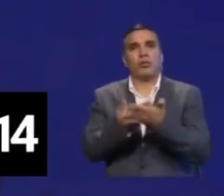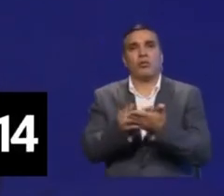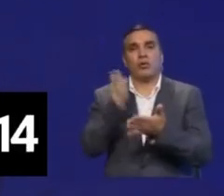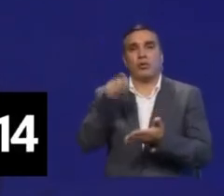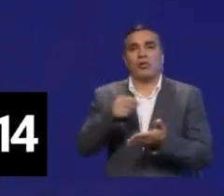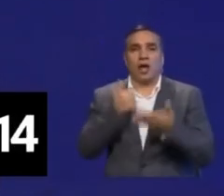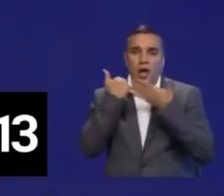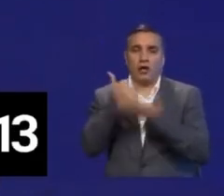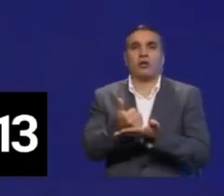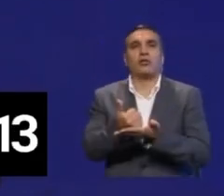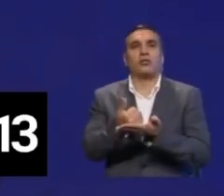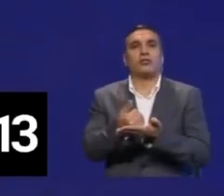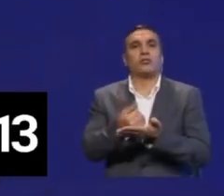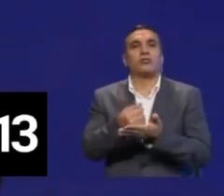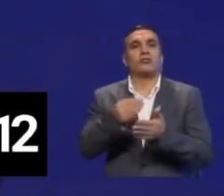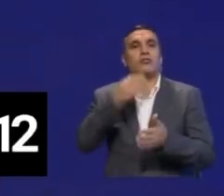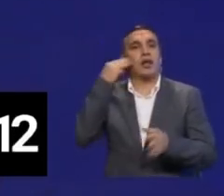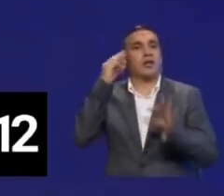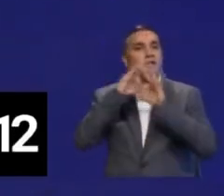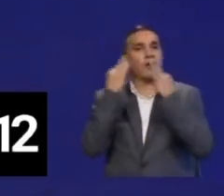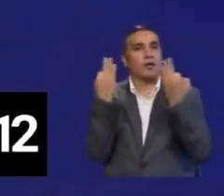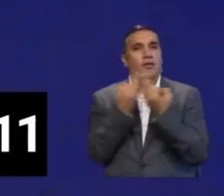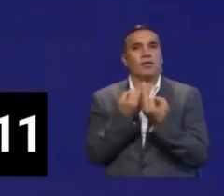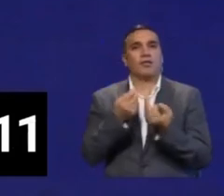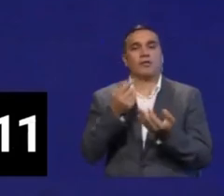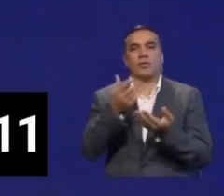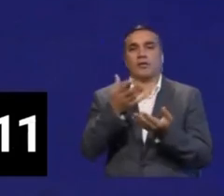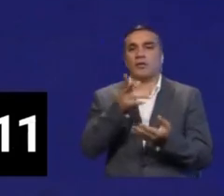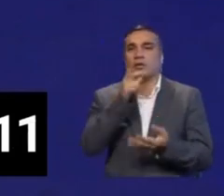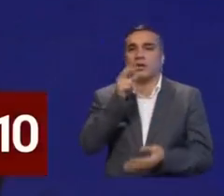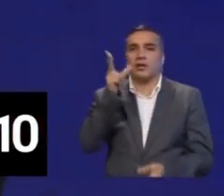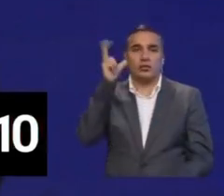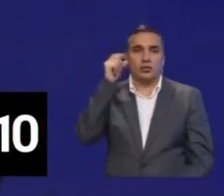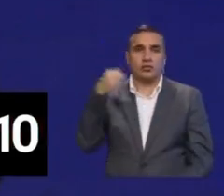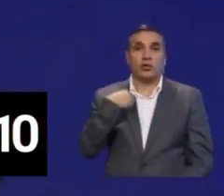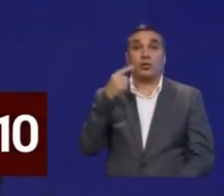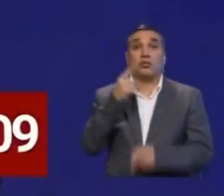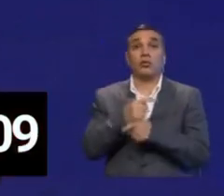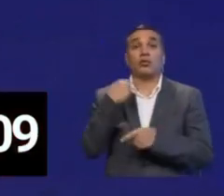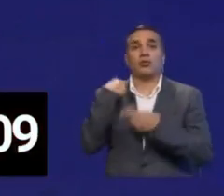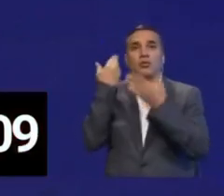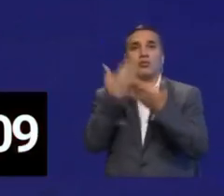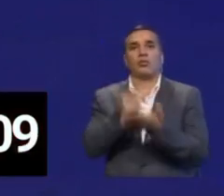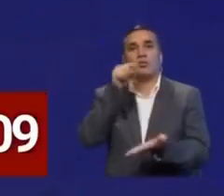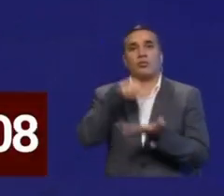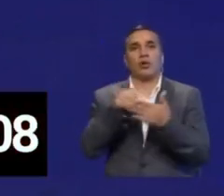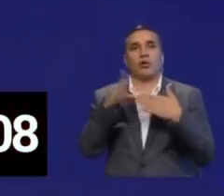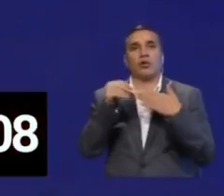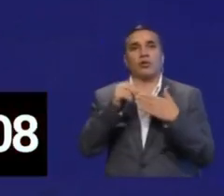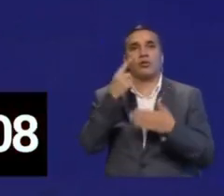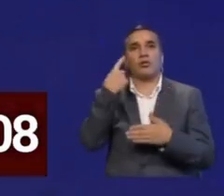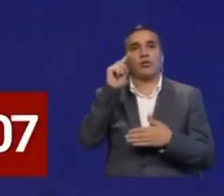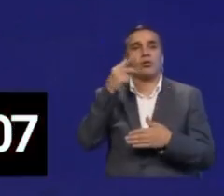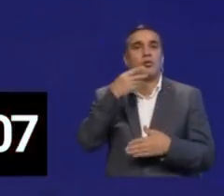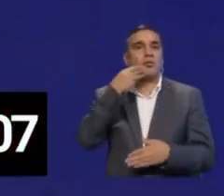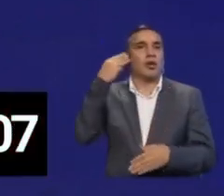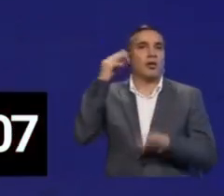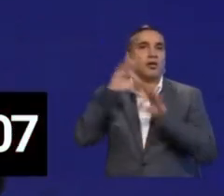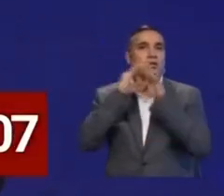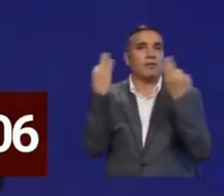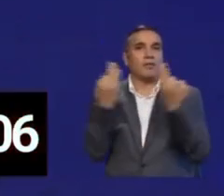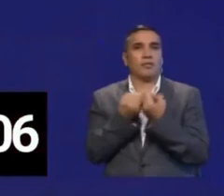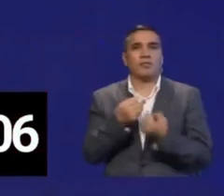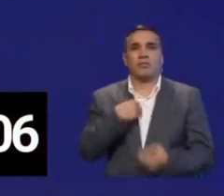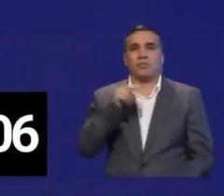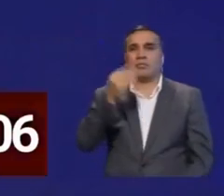dar una mano a la madre de familia ecuatoriana que nos está escuchando. Por eso una propuesta de $1,000 a 1,000,000 de madres de familia. Yo